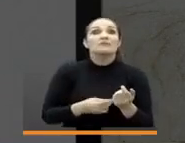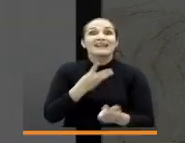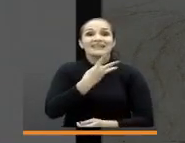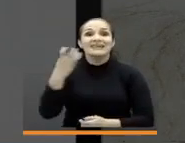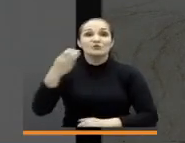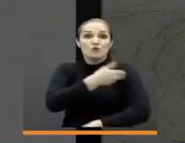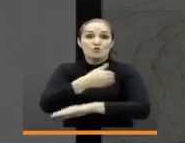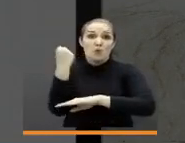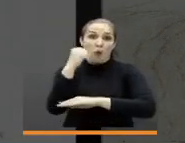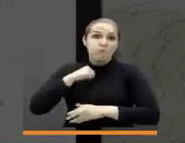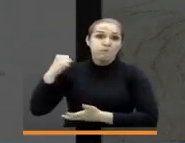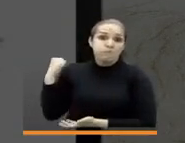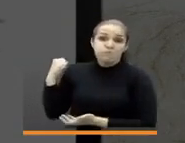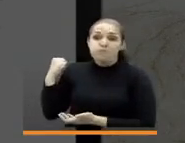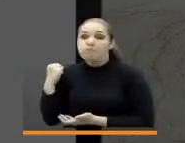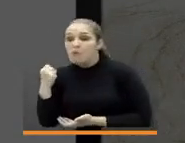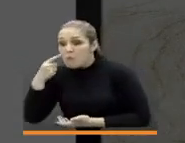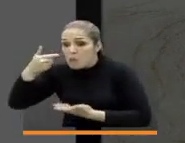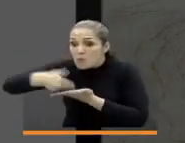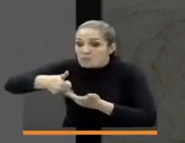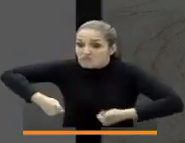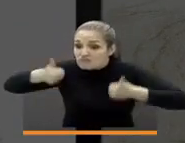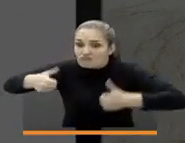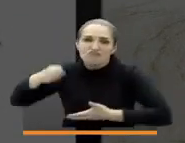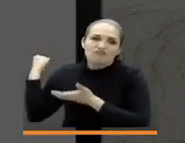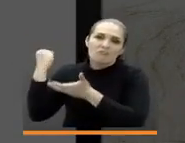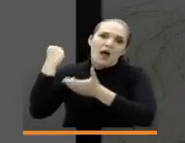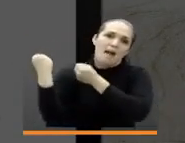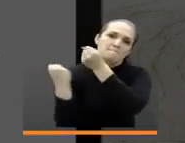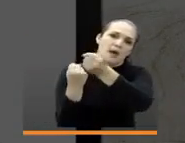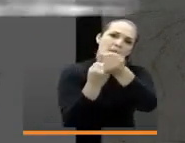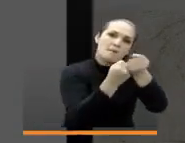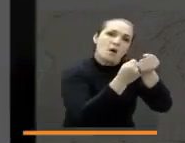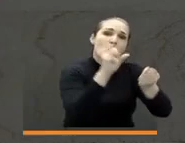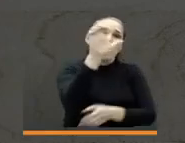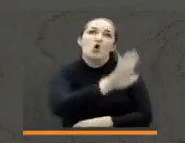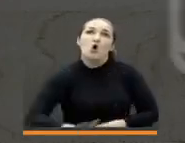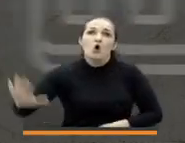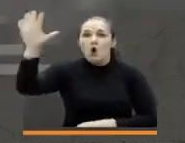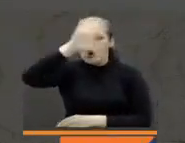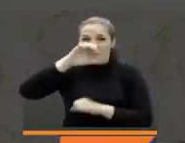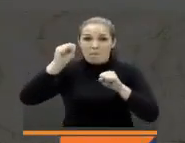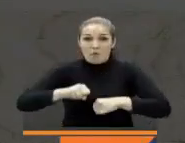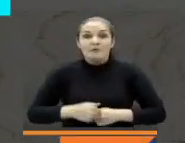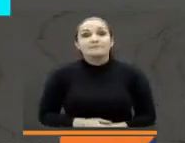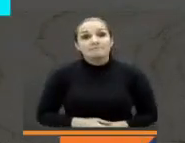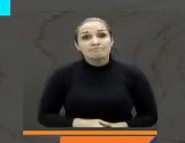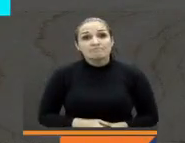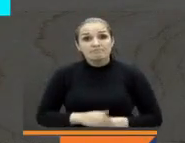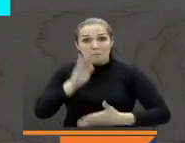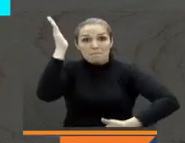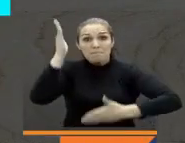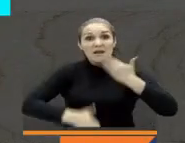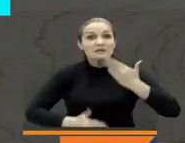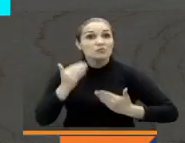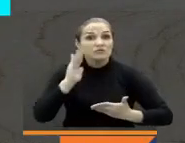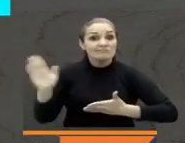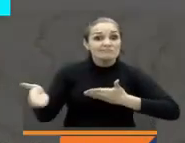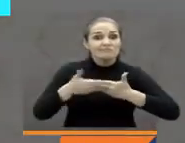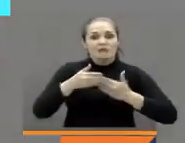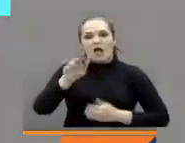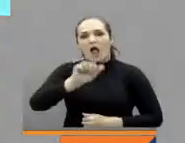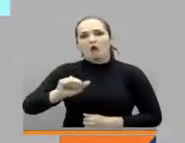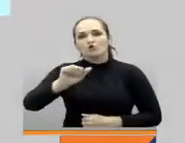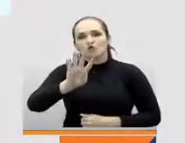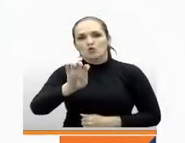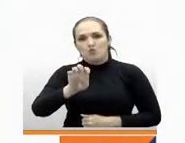pesos los que destinará el Ministerio TIC para apoyar estos proyectos en todo el país. Recuerde que la convocatoria va hasta el 9 de